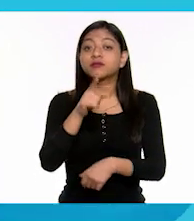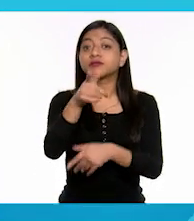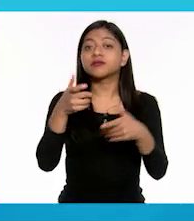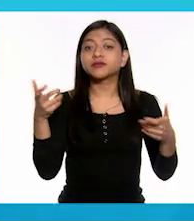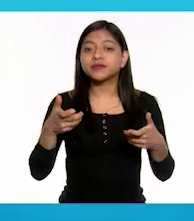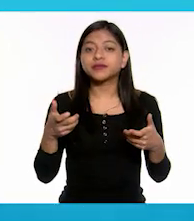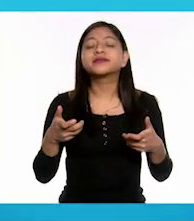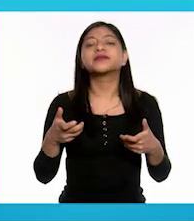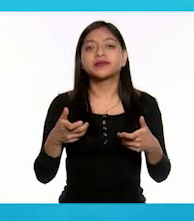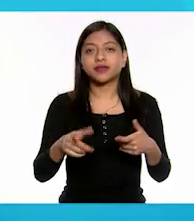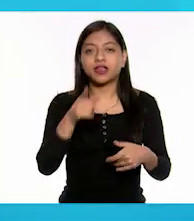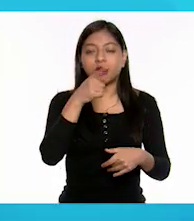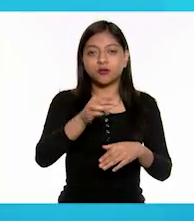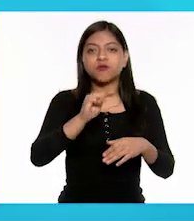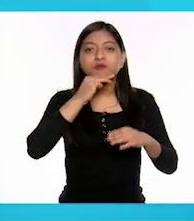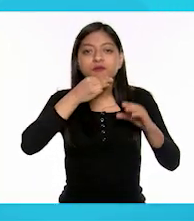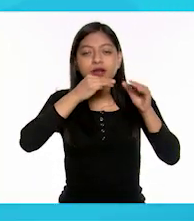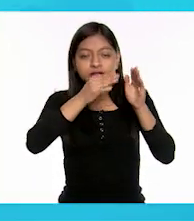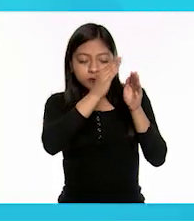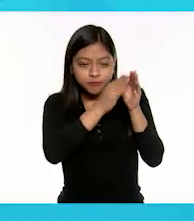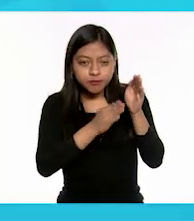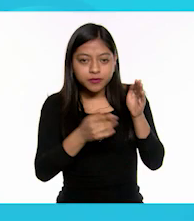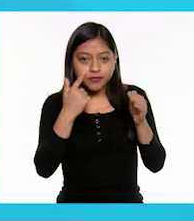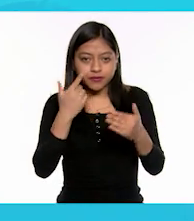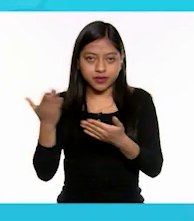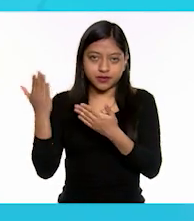hacer es desgranar las mazorcas